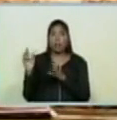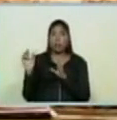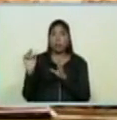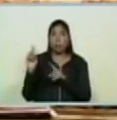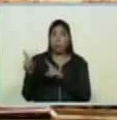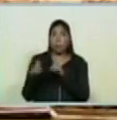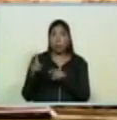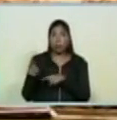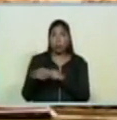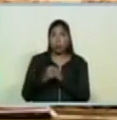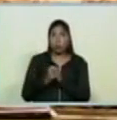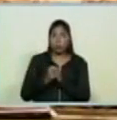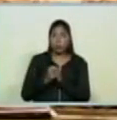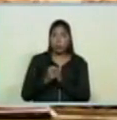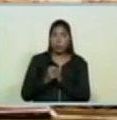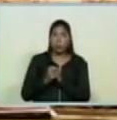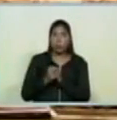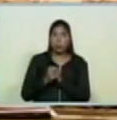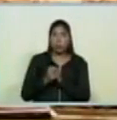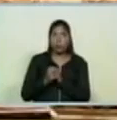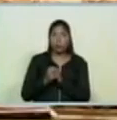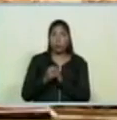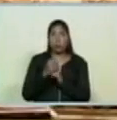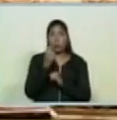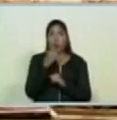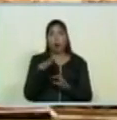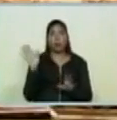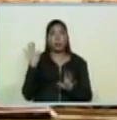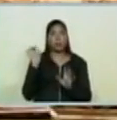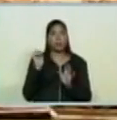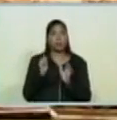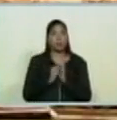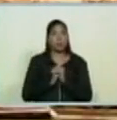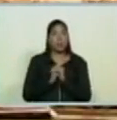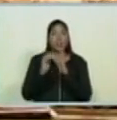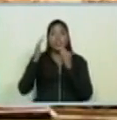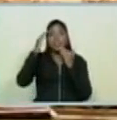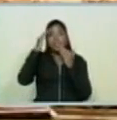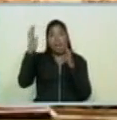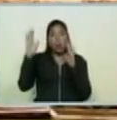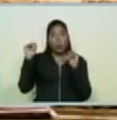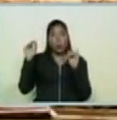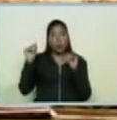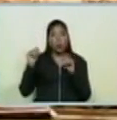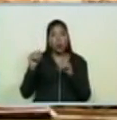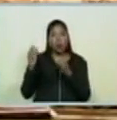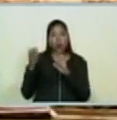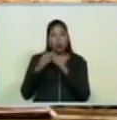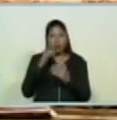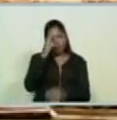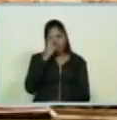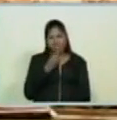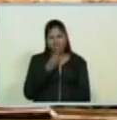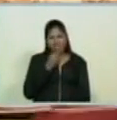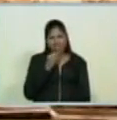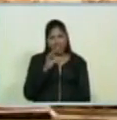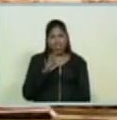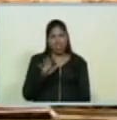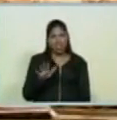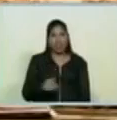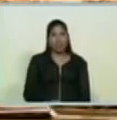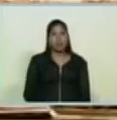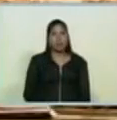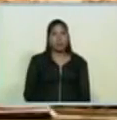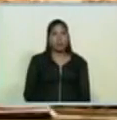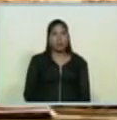¿El equinoccio? Bueno, saludo a Macarao, la inauguración de la red